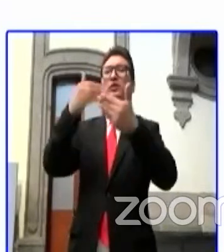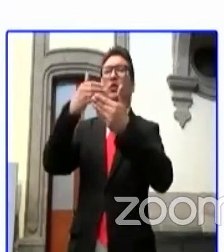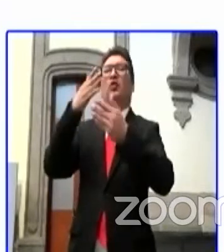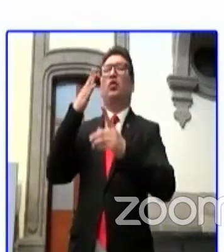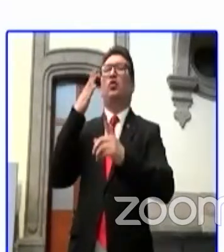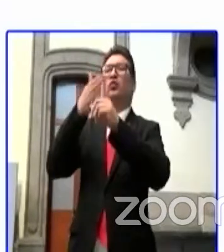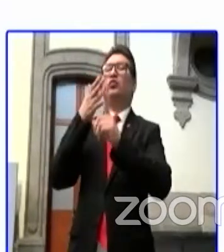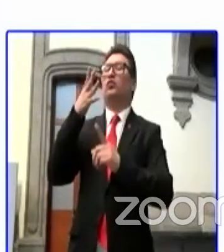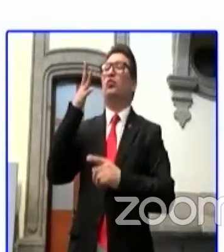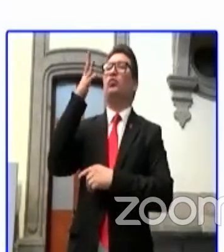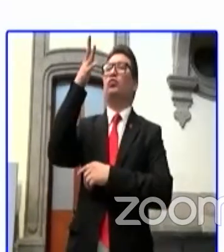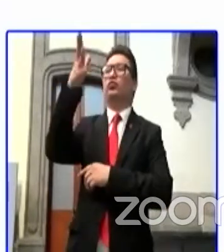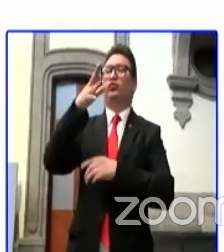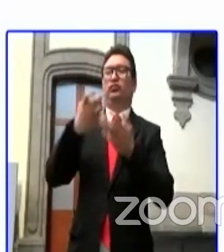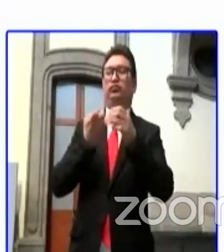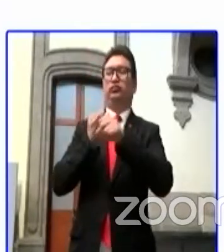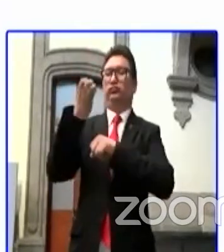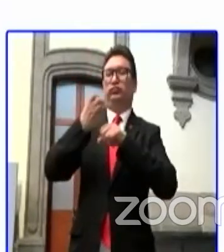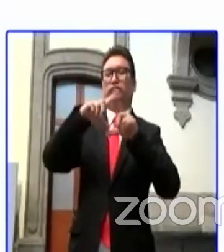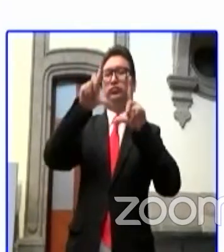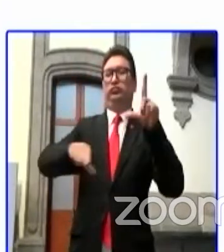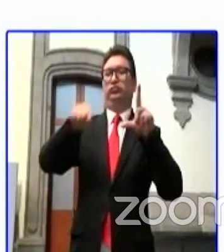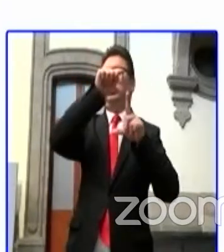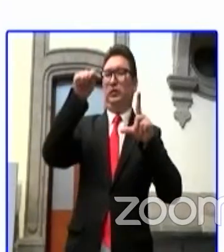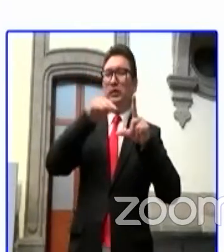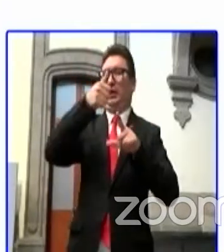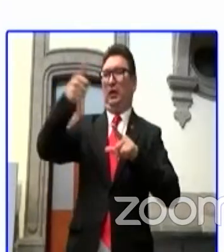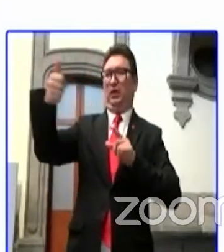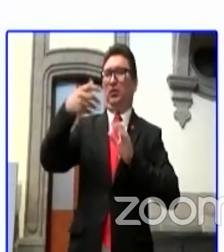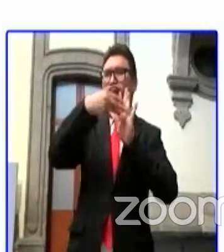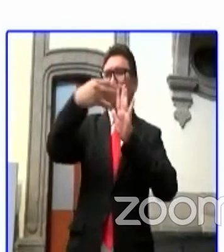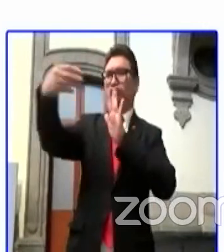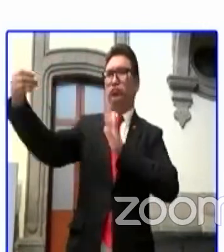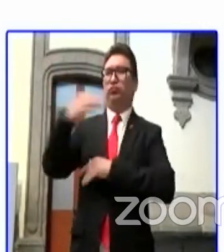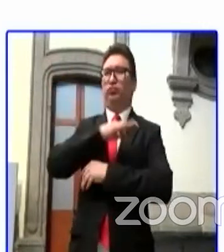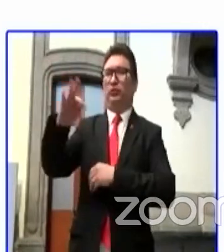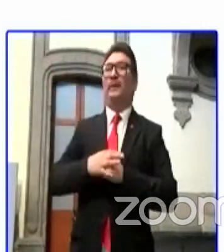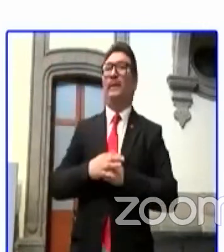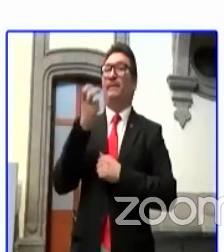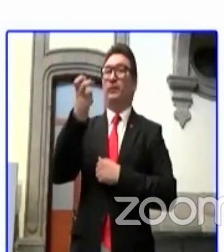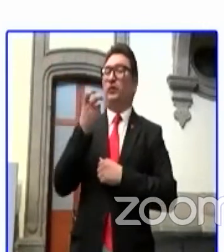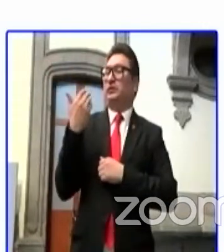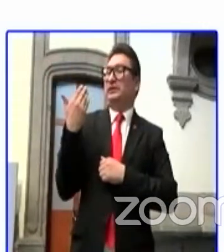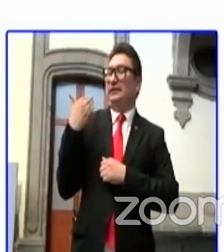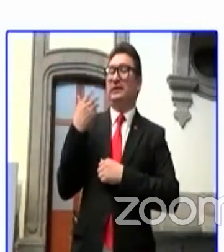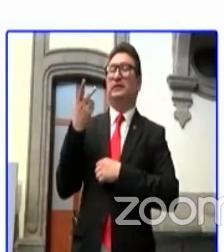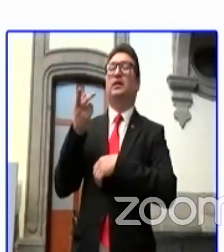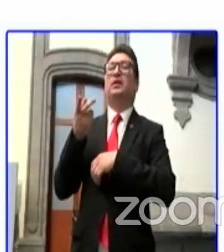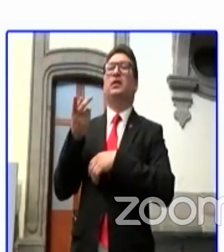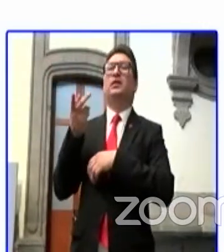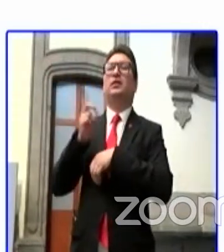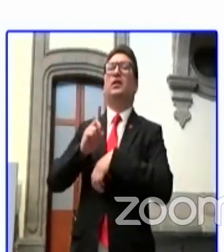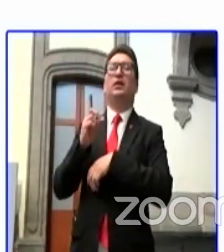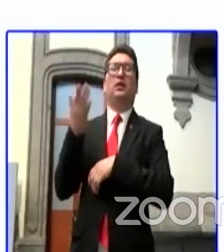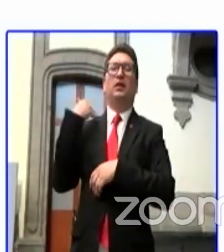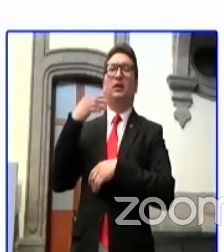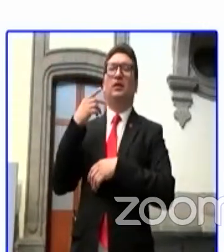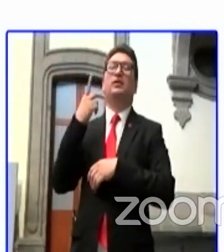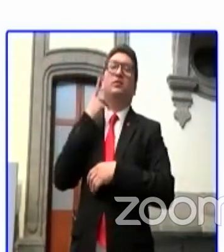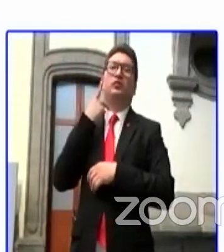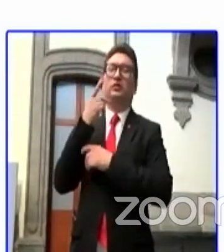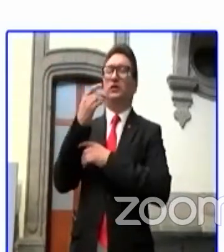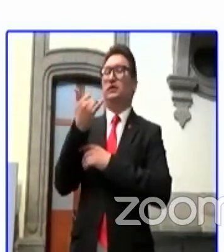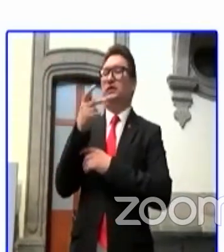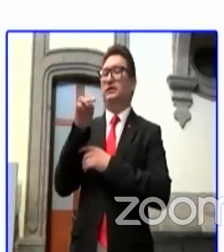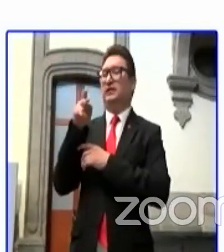en cada uno de los estados. Quiero comentar que hace unos días, con la diputada Yesenia Olúa, en el Foro